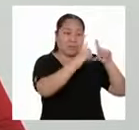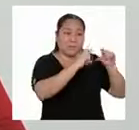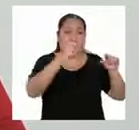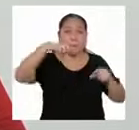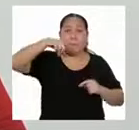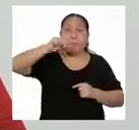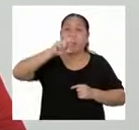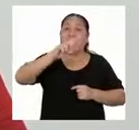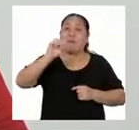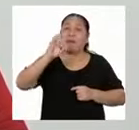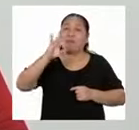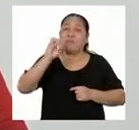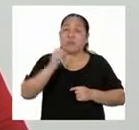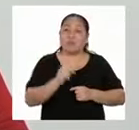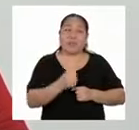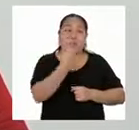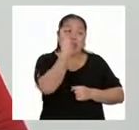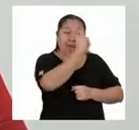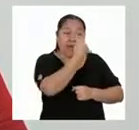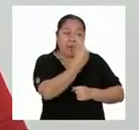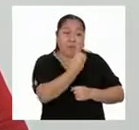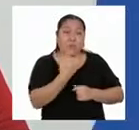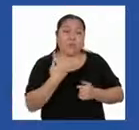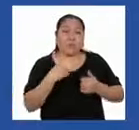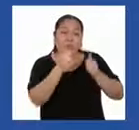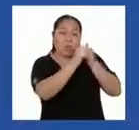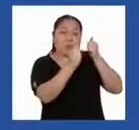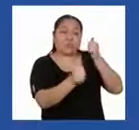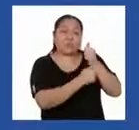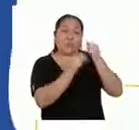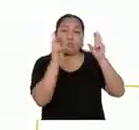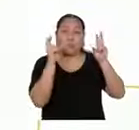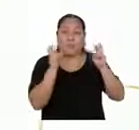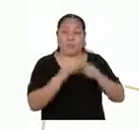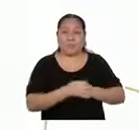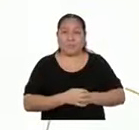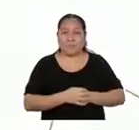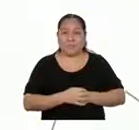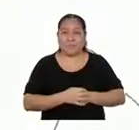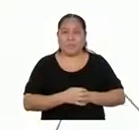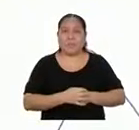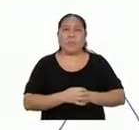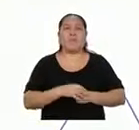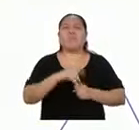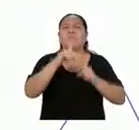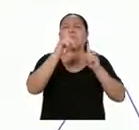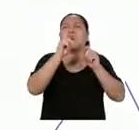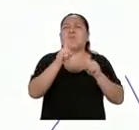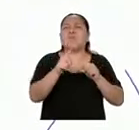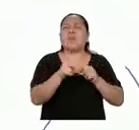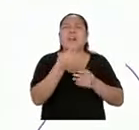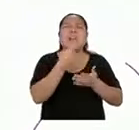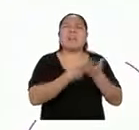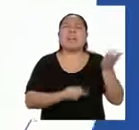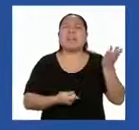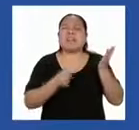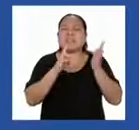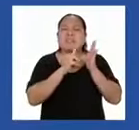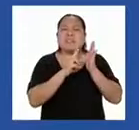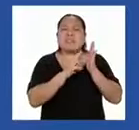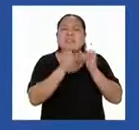un subtema y vamos a leerlos y preguntarnos. ¿De qué trata el párrafo que acabo de